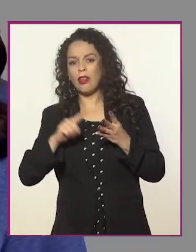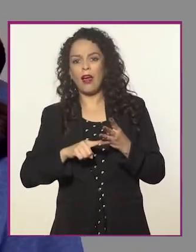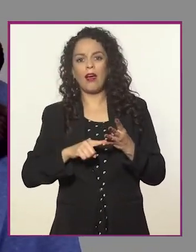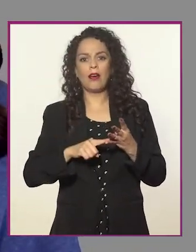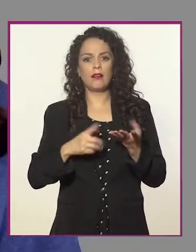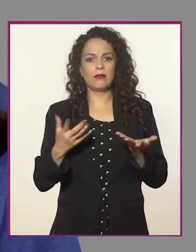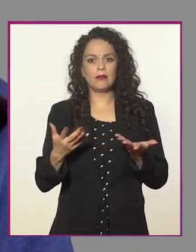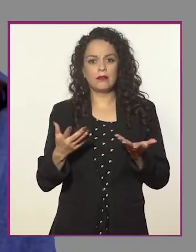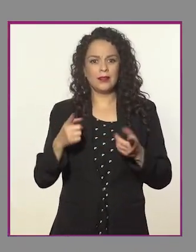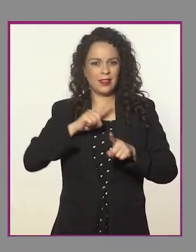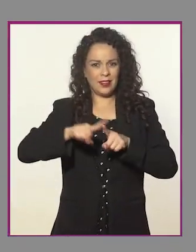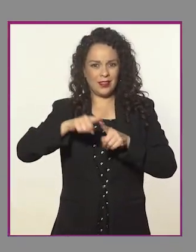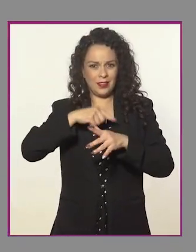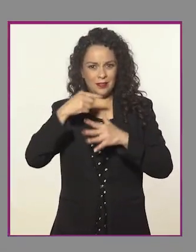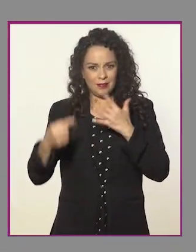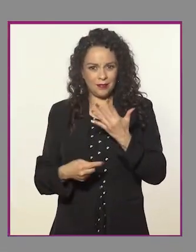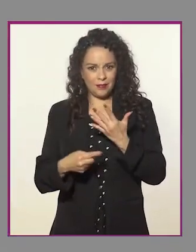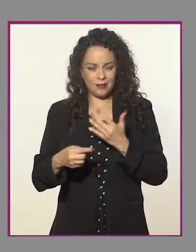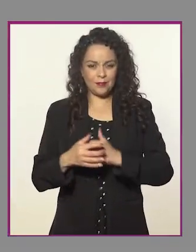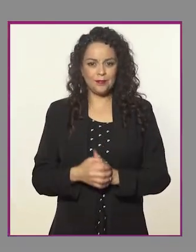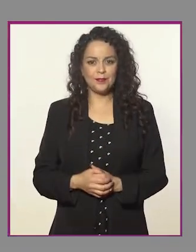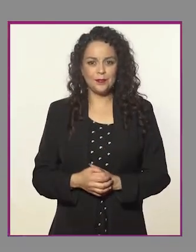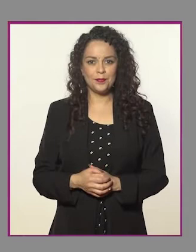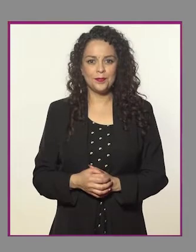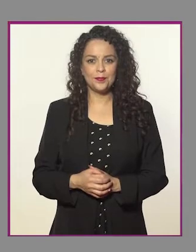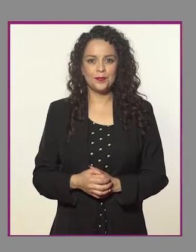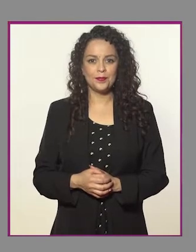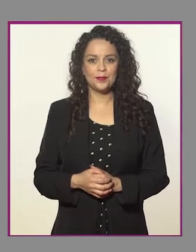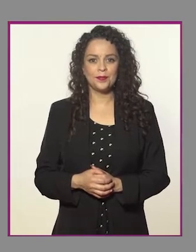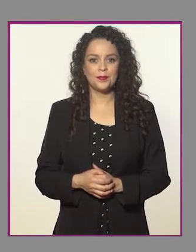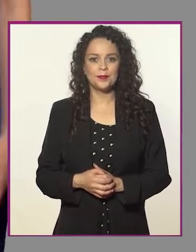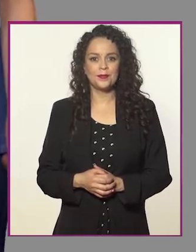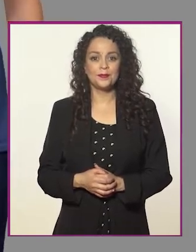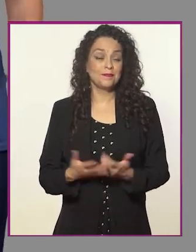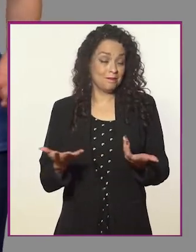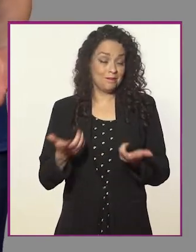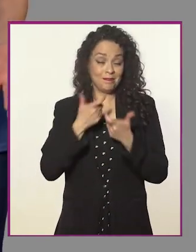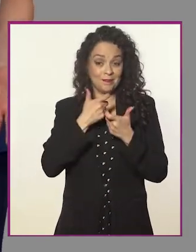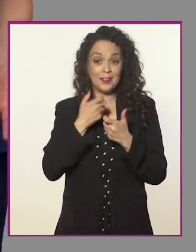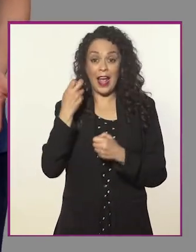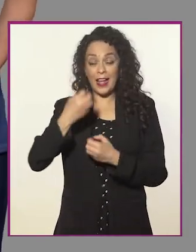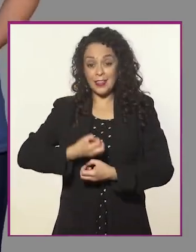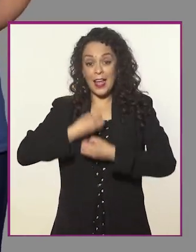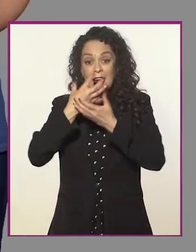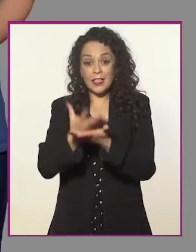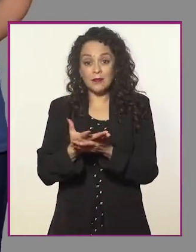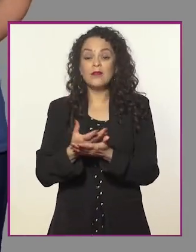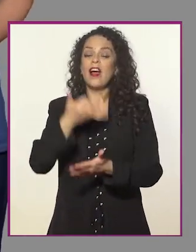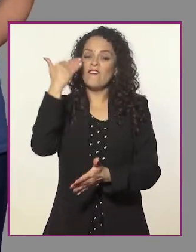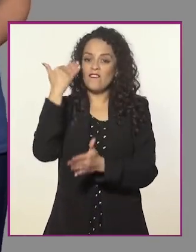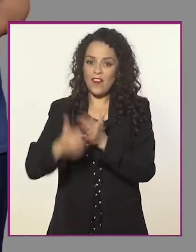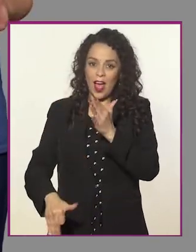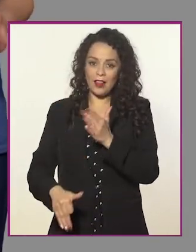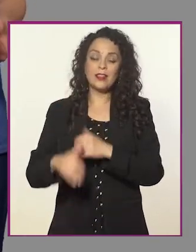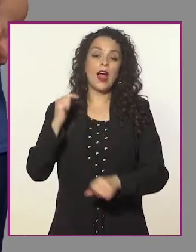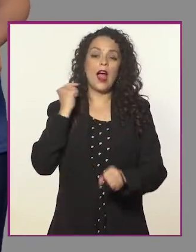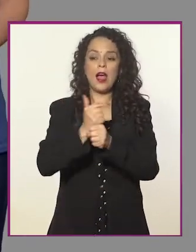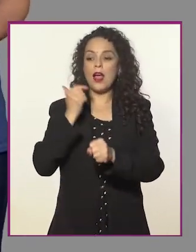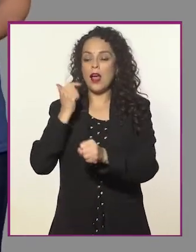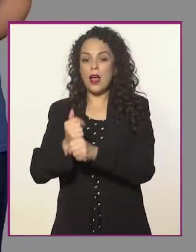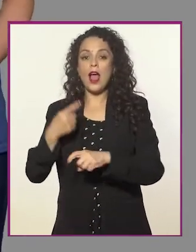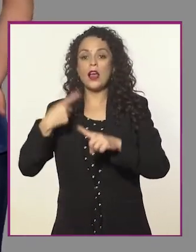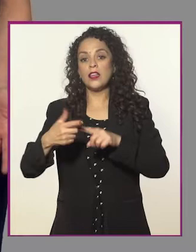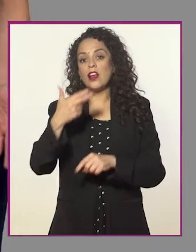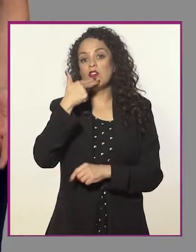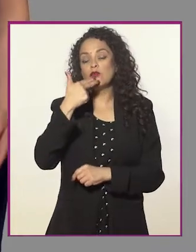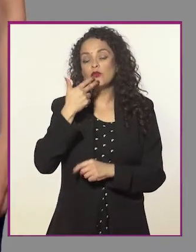dejas pisteces? ¡Ay, nos vidrios! O ¡ay, nos vicentíamos! Porque son expresiones que hacen falta y que identifican a